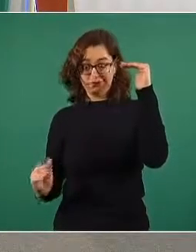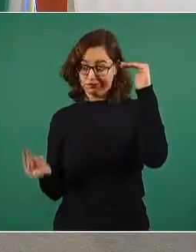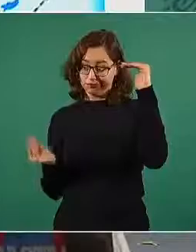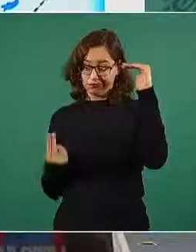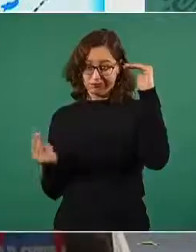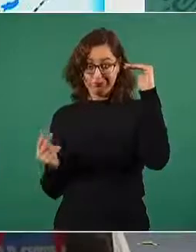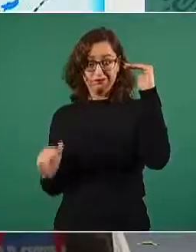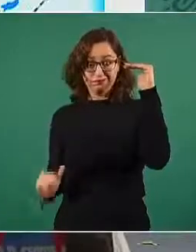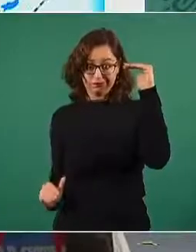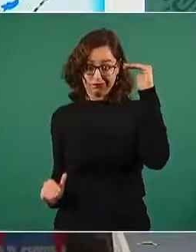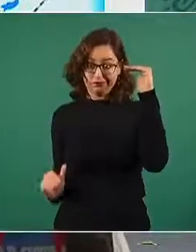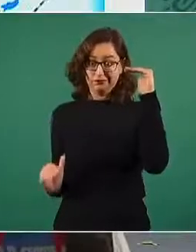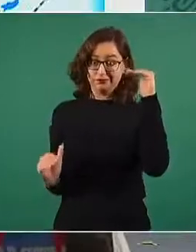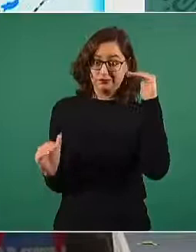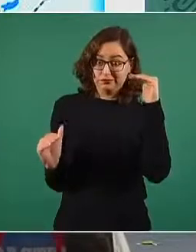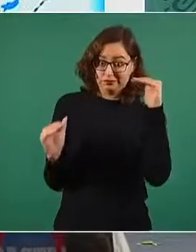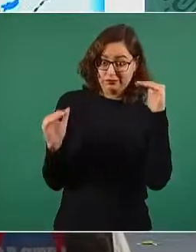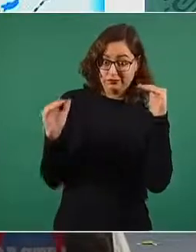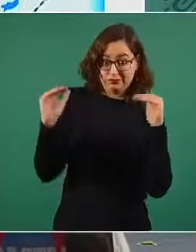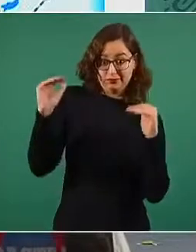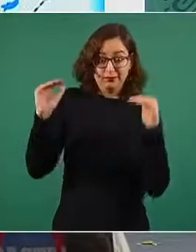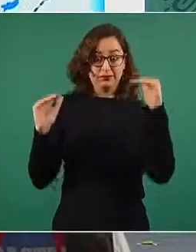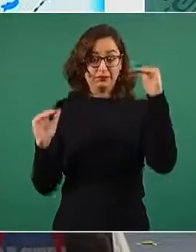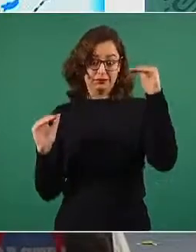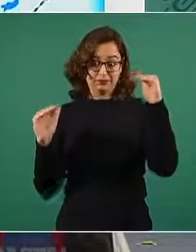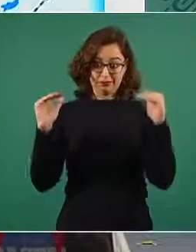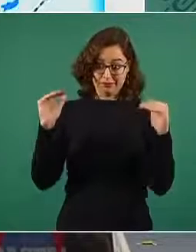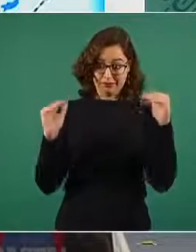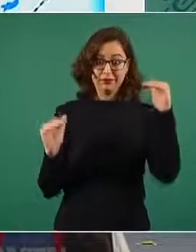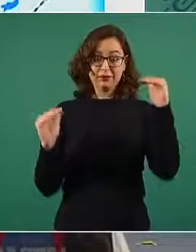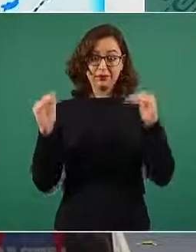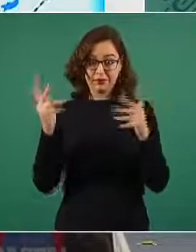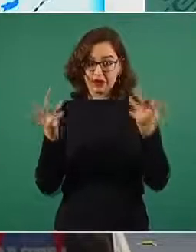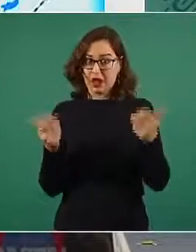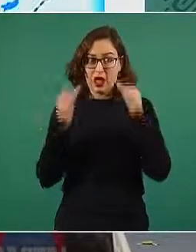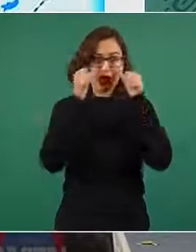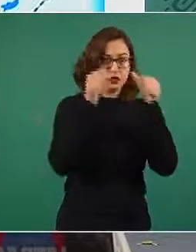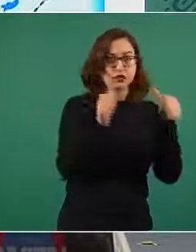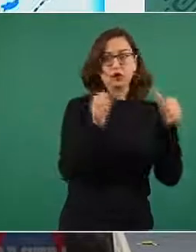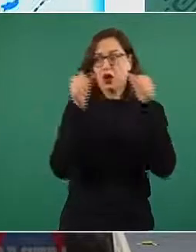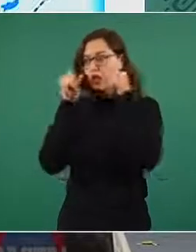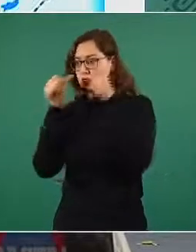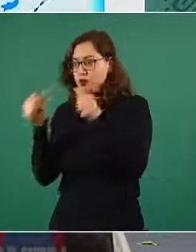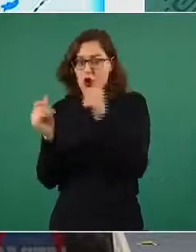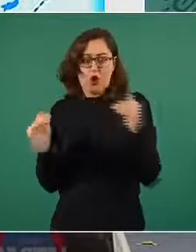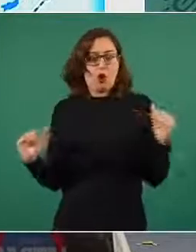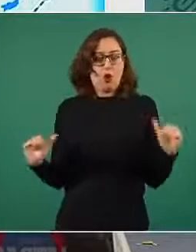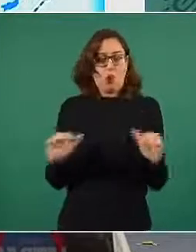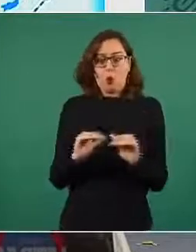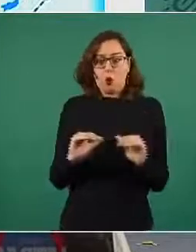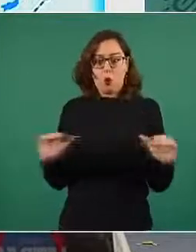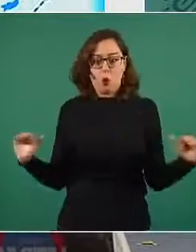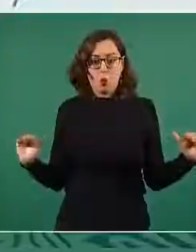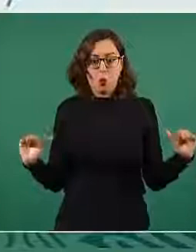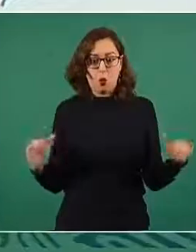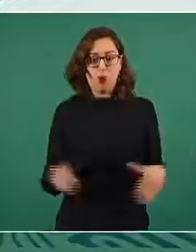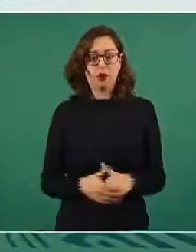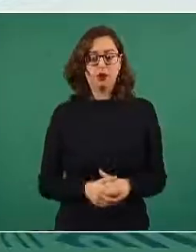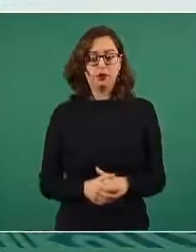atender el sur-sureste. Además hay una cosa que debe saberse. De